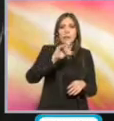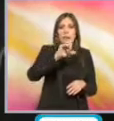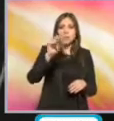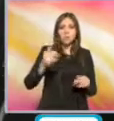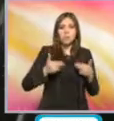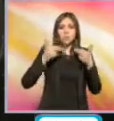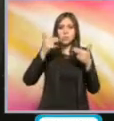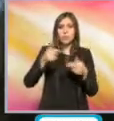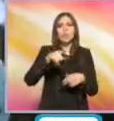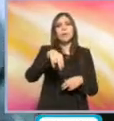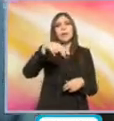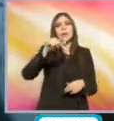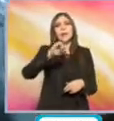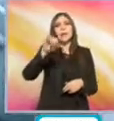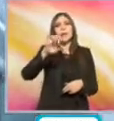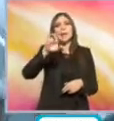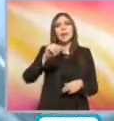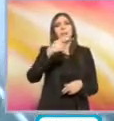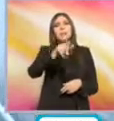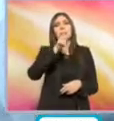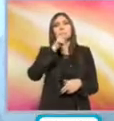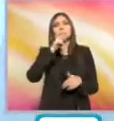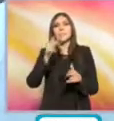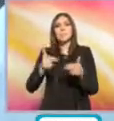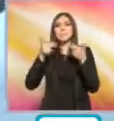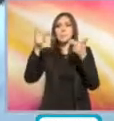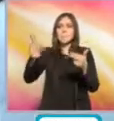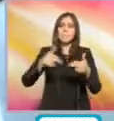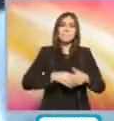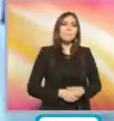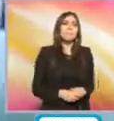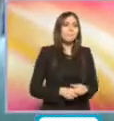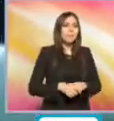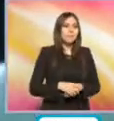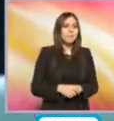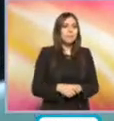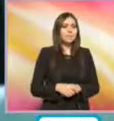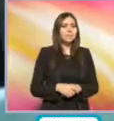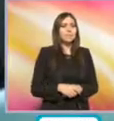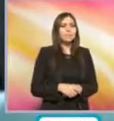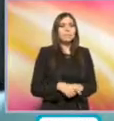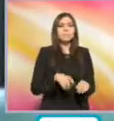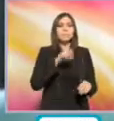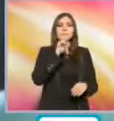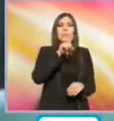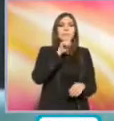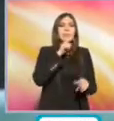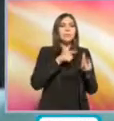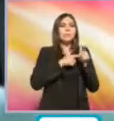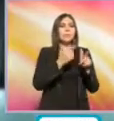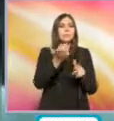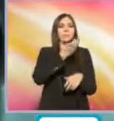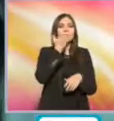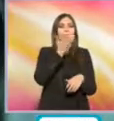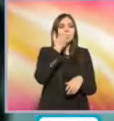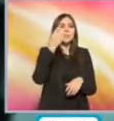Nájera, como su papá. Sí, exactamente. Ya. Ajá. Entonces seguimos con la misma tradición, con la